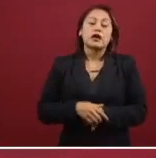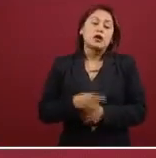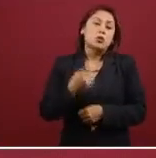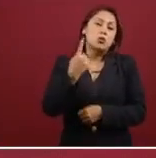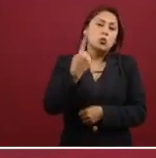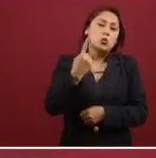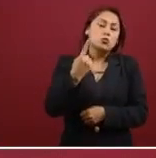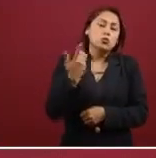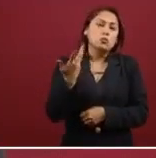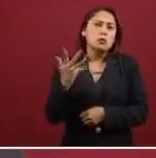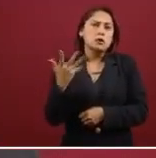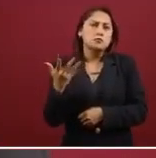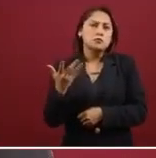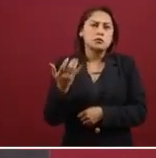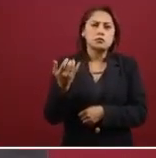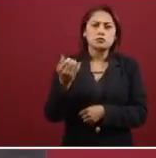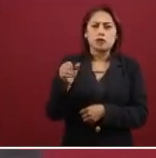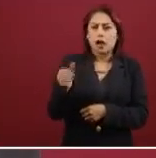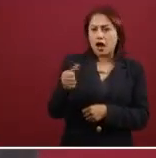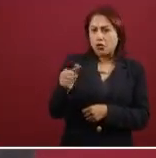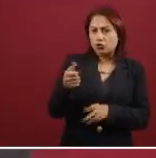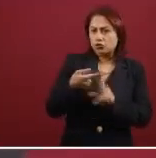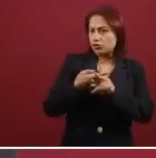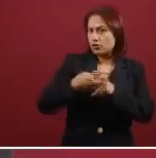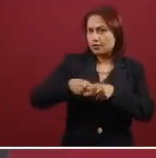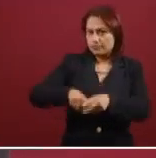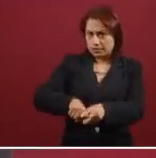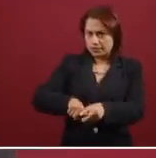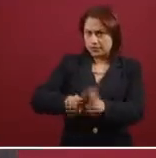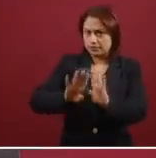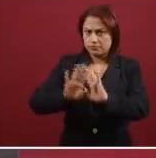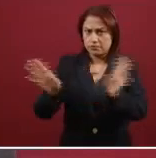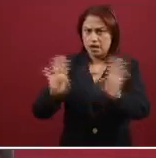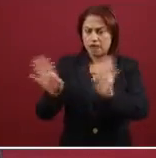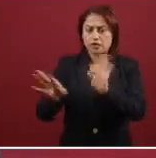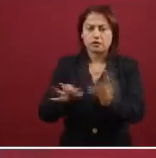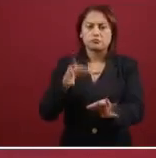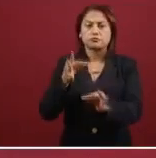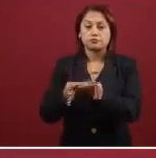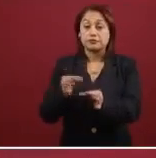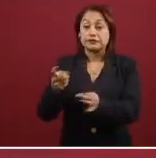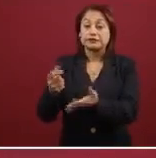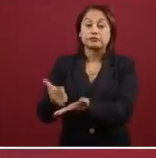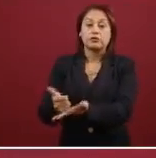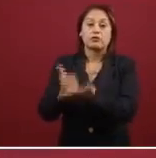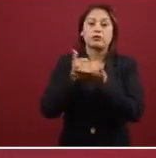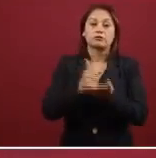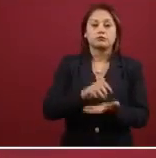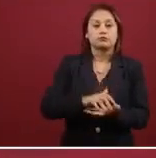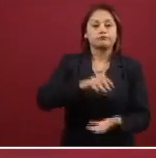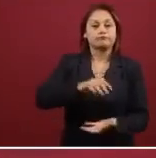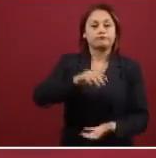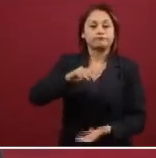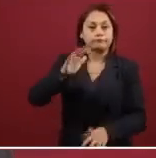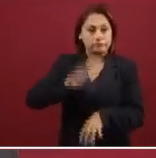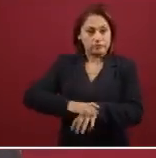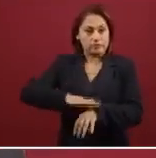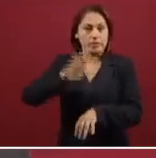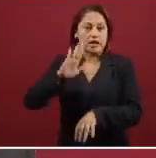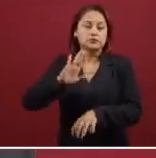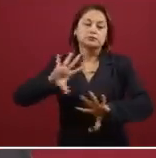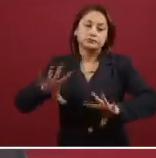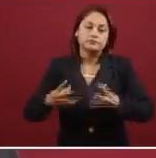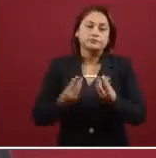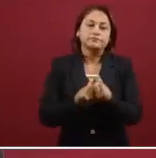mediados del mes de agosto y ya esto empezaría a sumar barriles adicionales a la plataforma actual. Y los